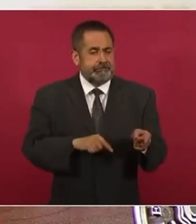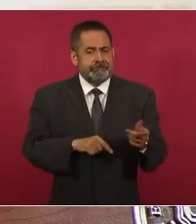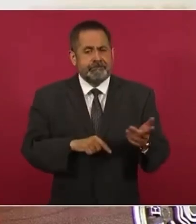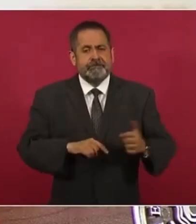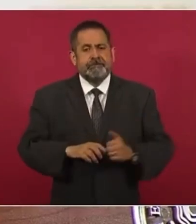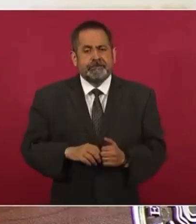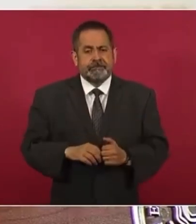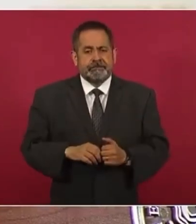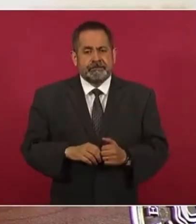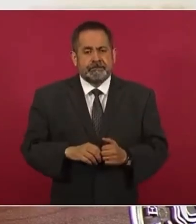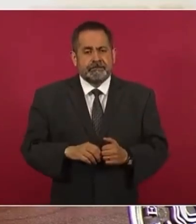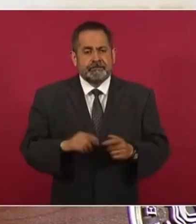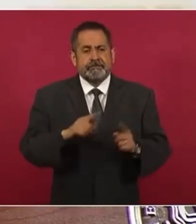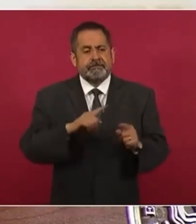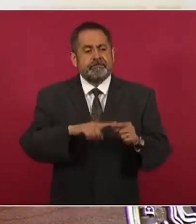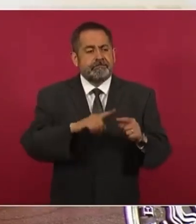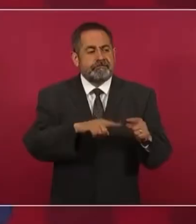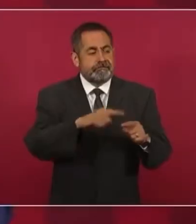los respaldaron